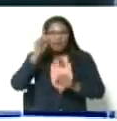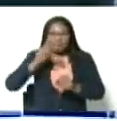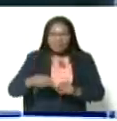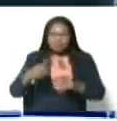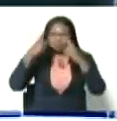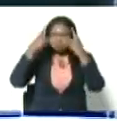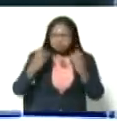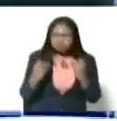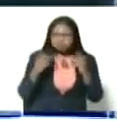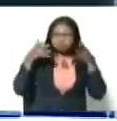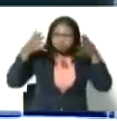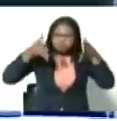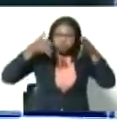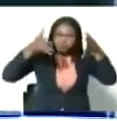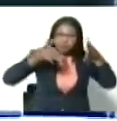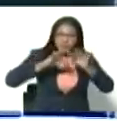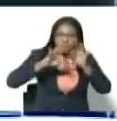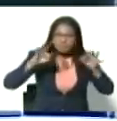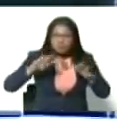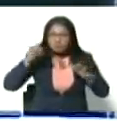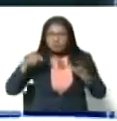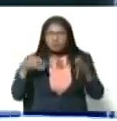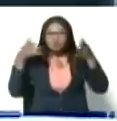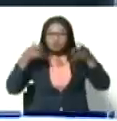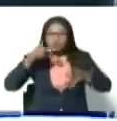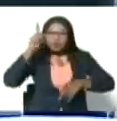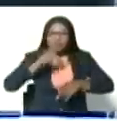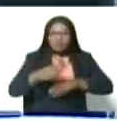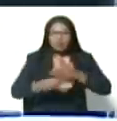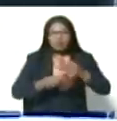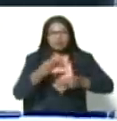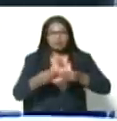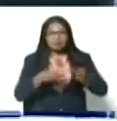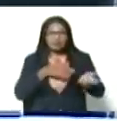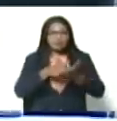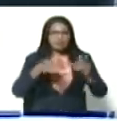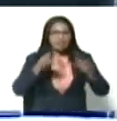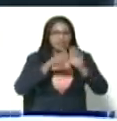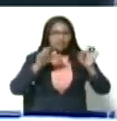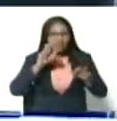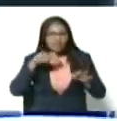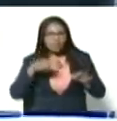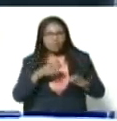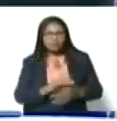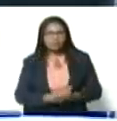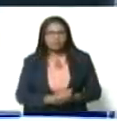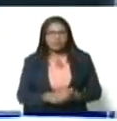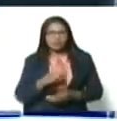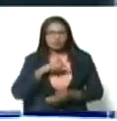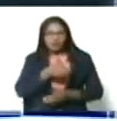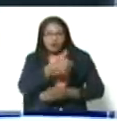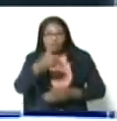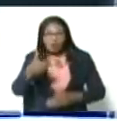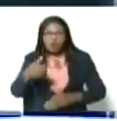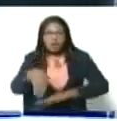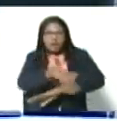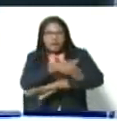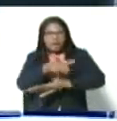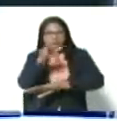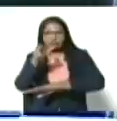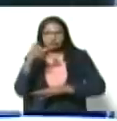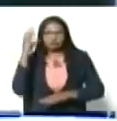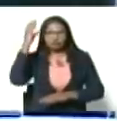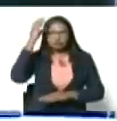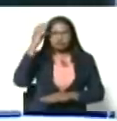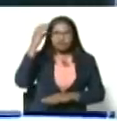profesionalizarse para a partir de allí, bueno, tener la formación correspondiente y garantizar de que tengamos en nuestras calles a personas